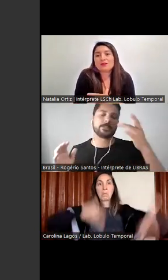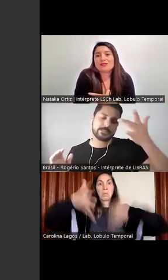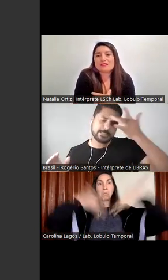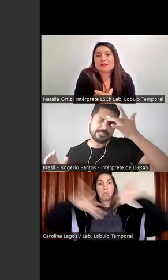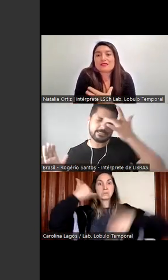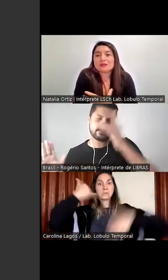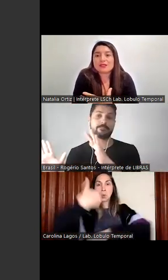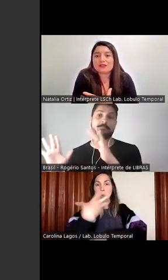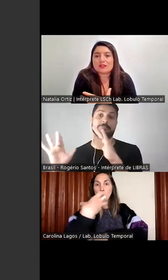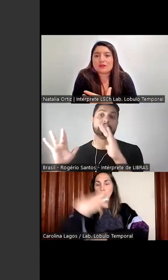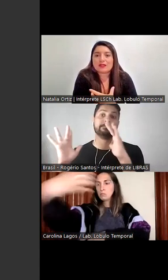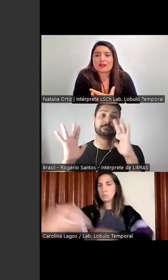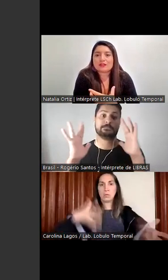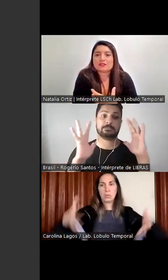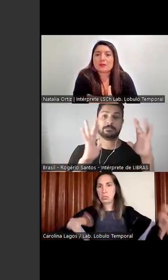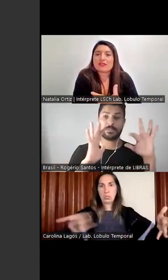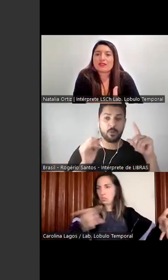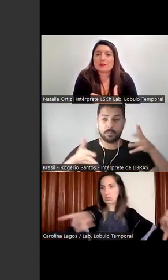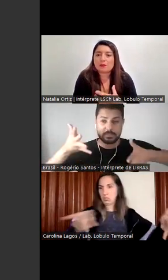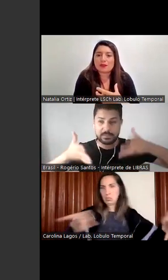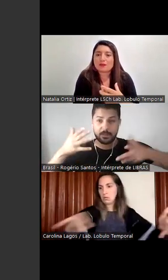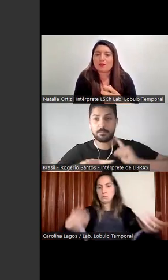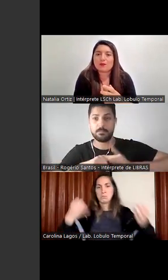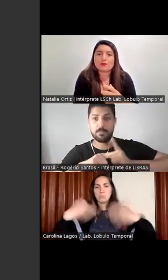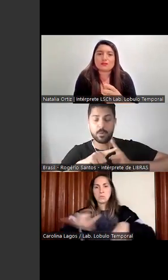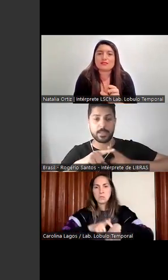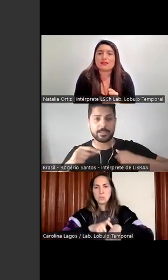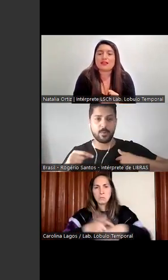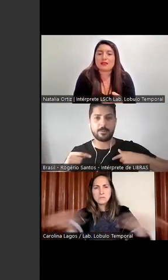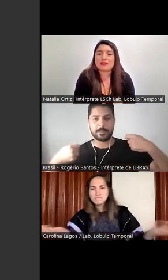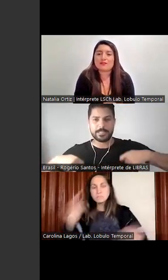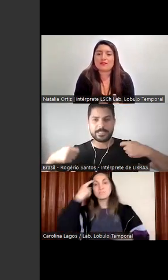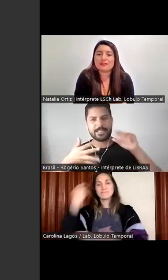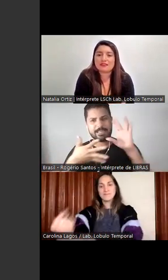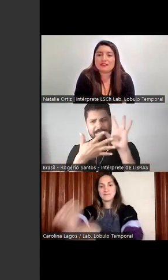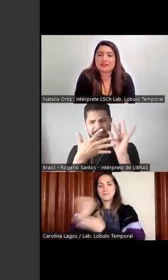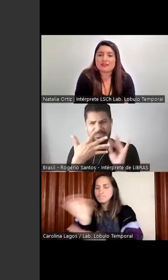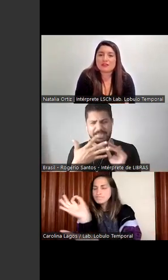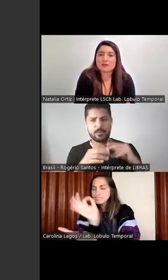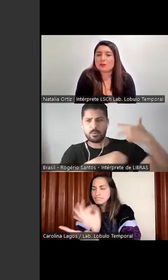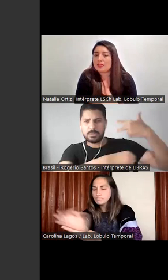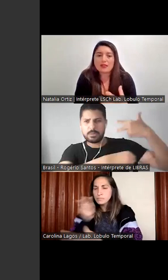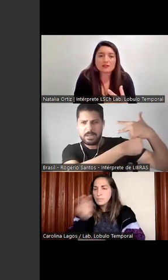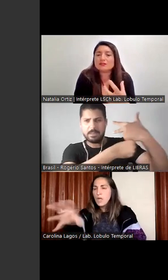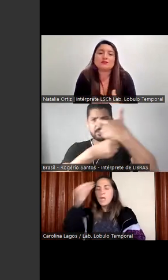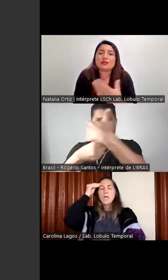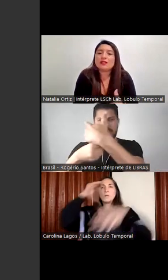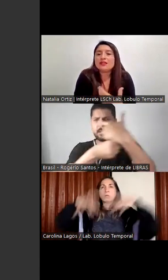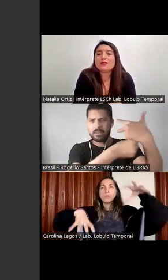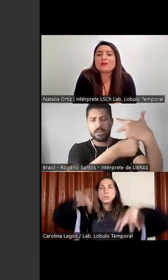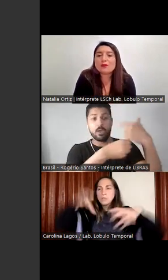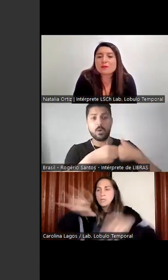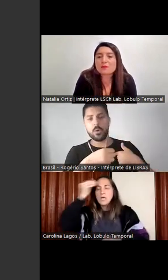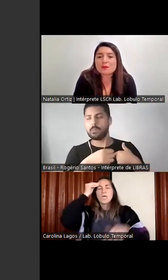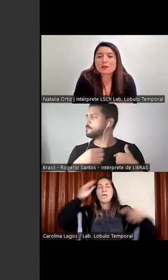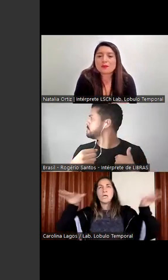medida que uno estaba expresando una historia o narrando, no sé después qué viene después, o si está la cámara enfrente, yo miro para el lado, no, bueno,